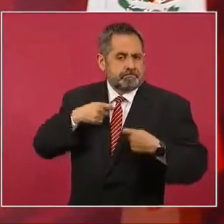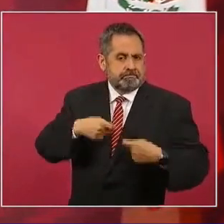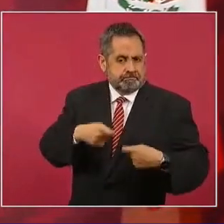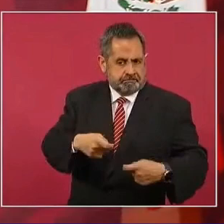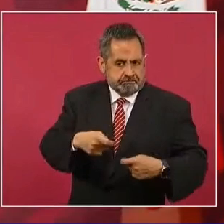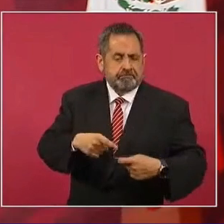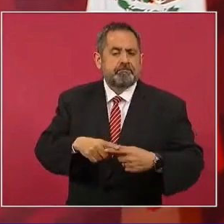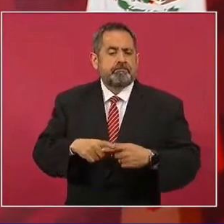en la privatización,